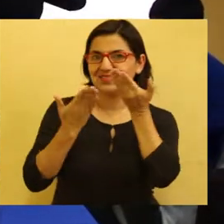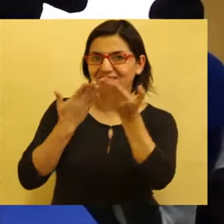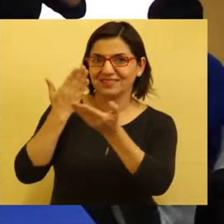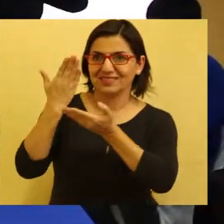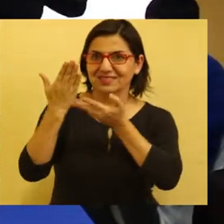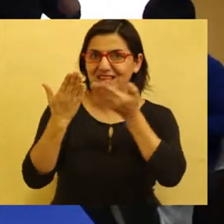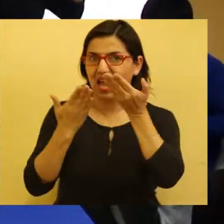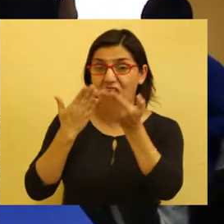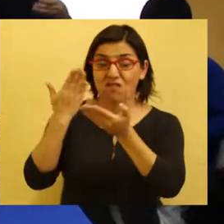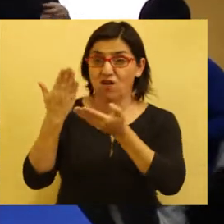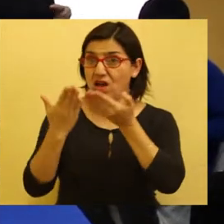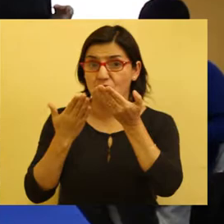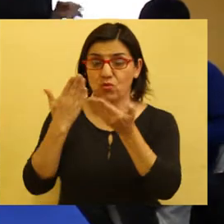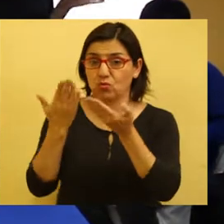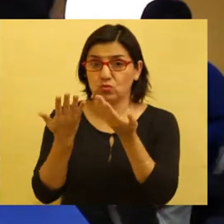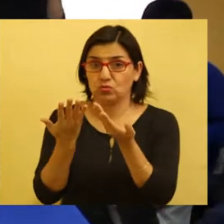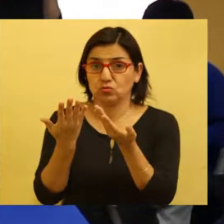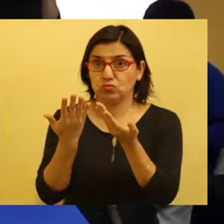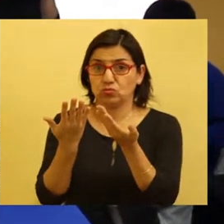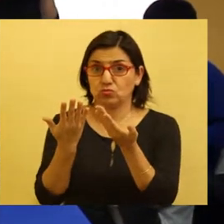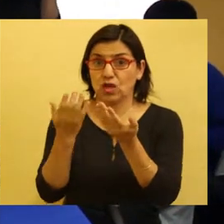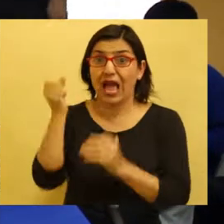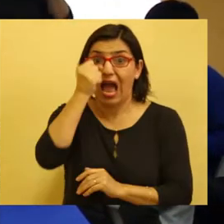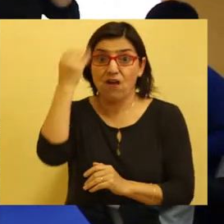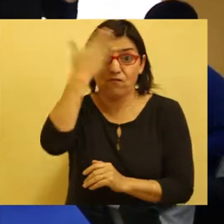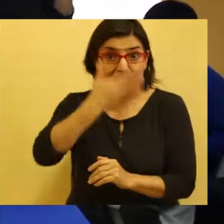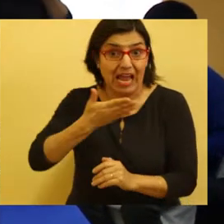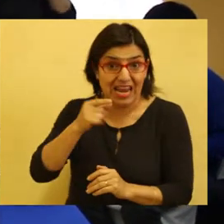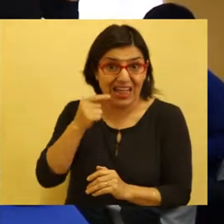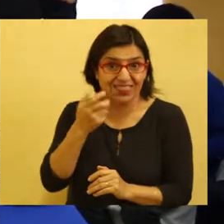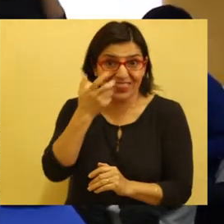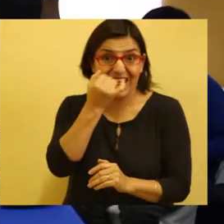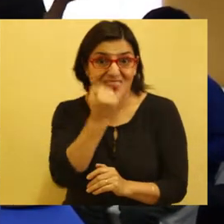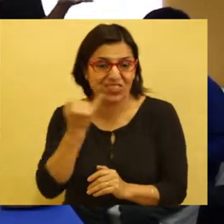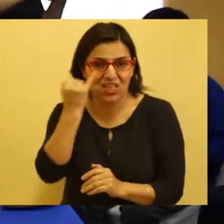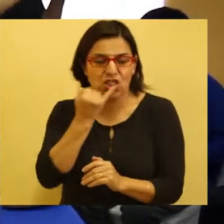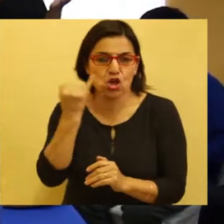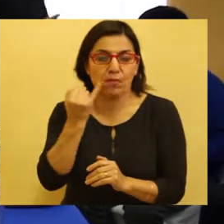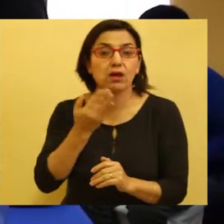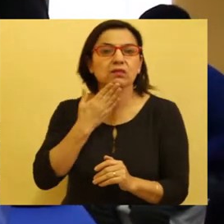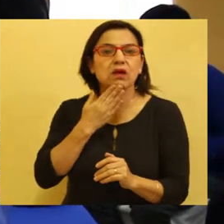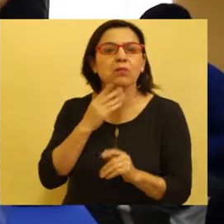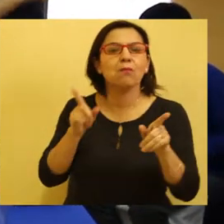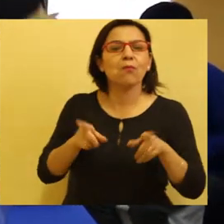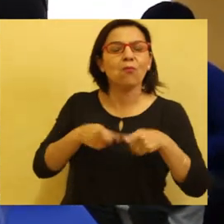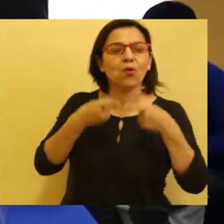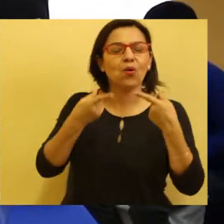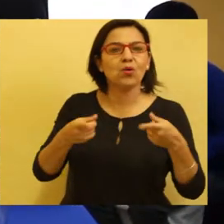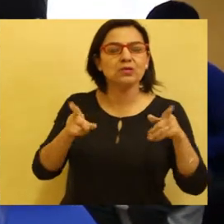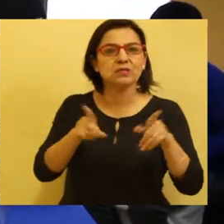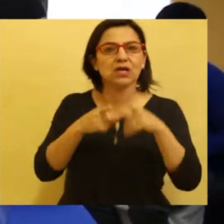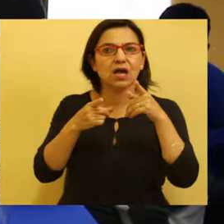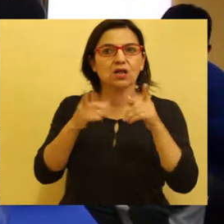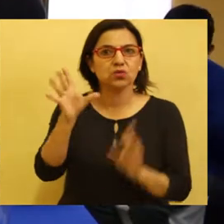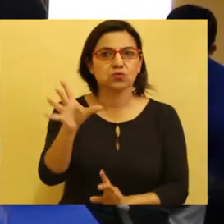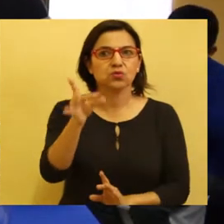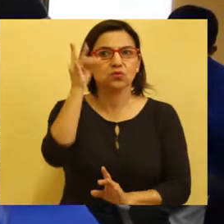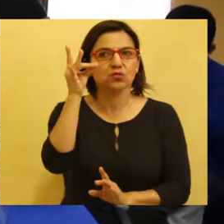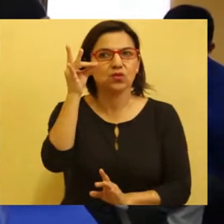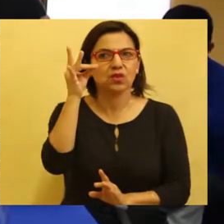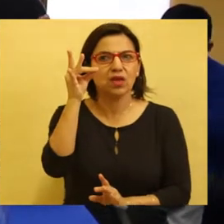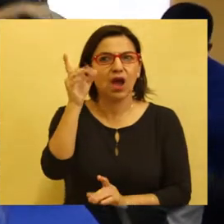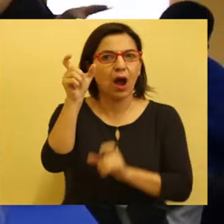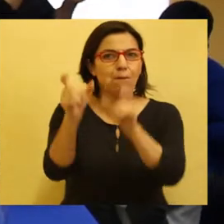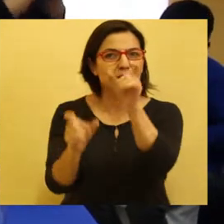otros cantábamos en la lengua africana que estábamos en ese momento y sonaba la música. Entonces nos dimos